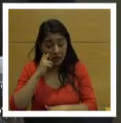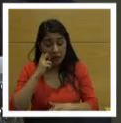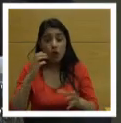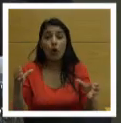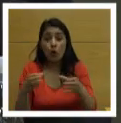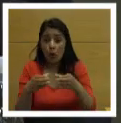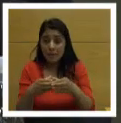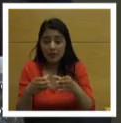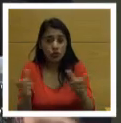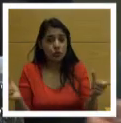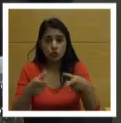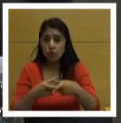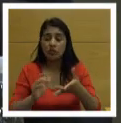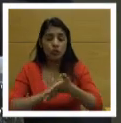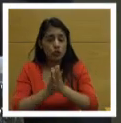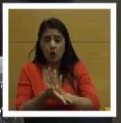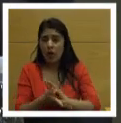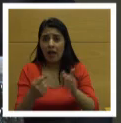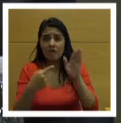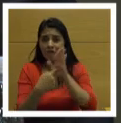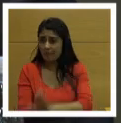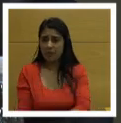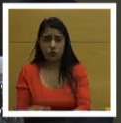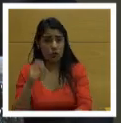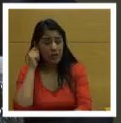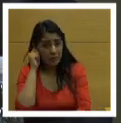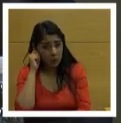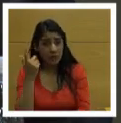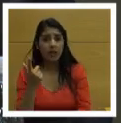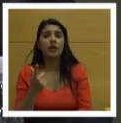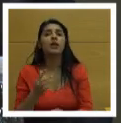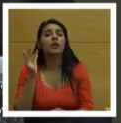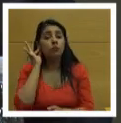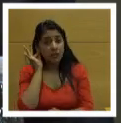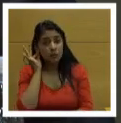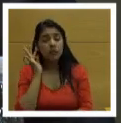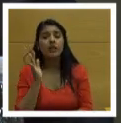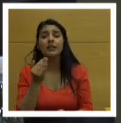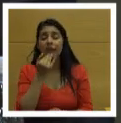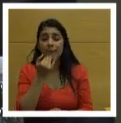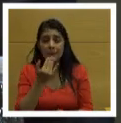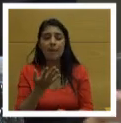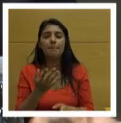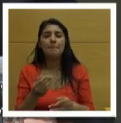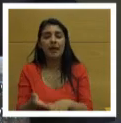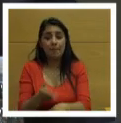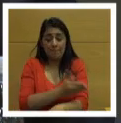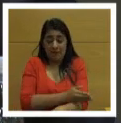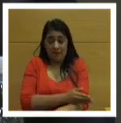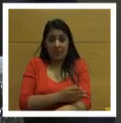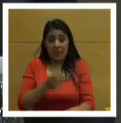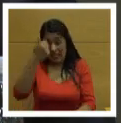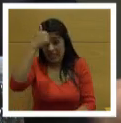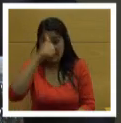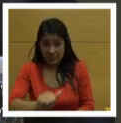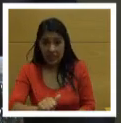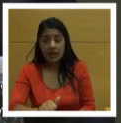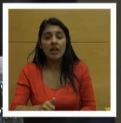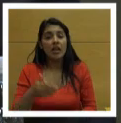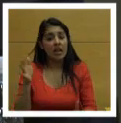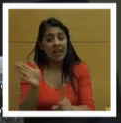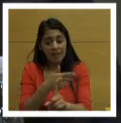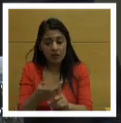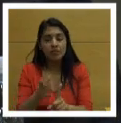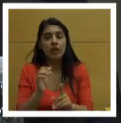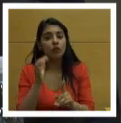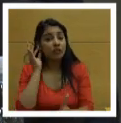Forma de Discriminación en contra de la Mujer, la Convención Interamericana para Prevenir, Sancionar y Erradicar la Violencia contra la Mujer, la